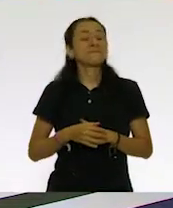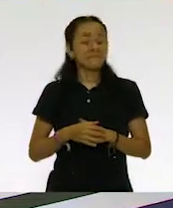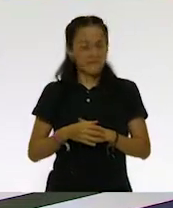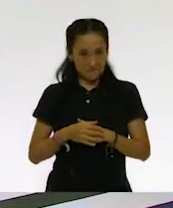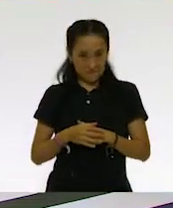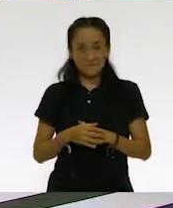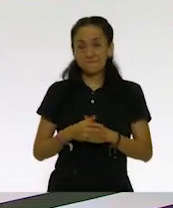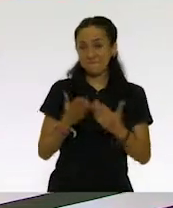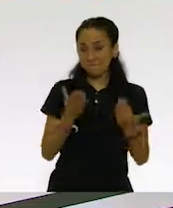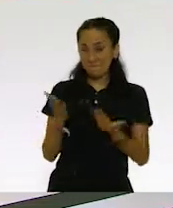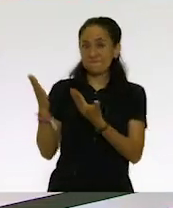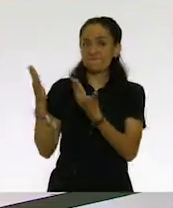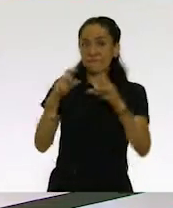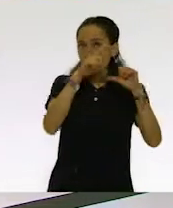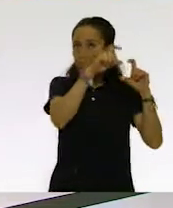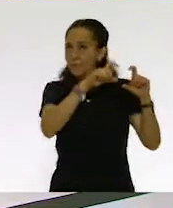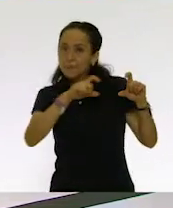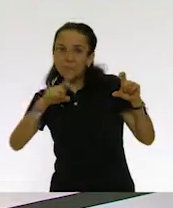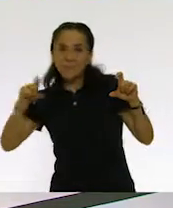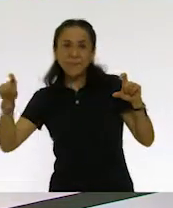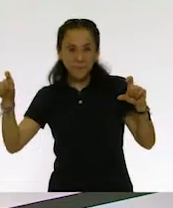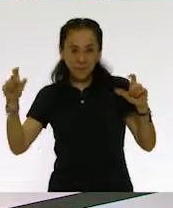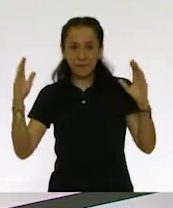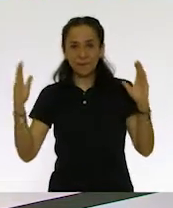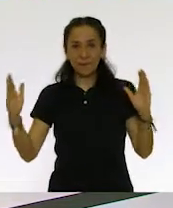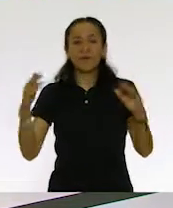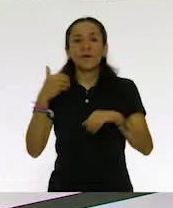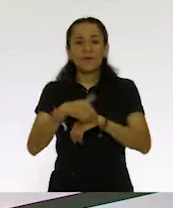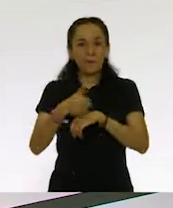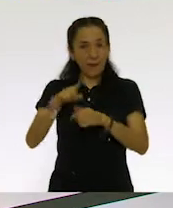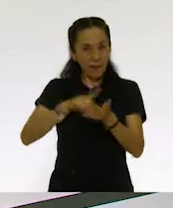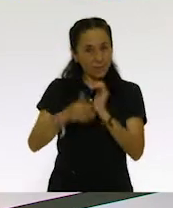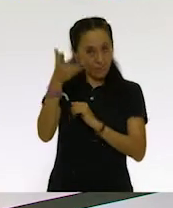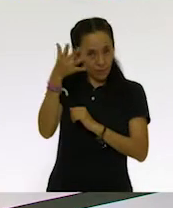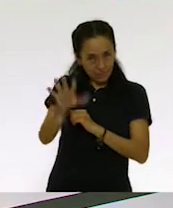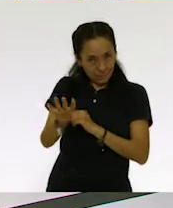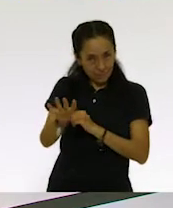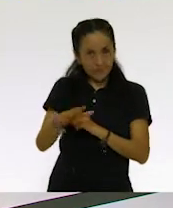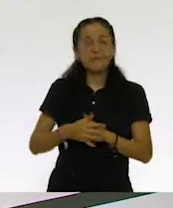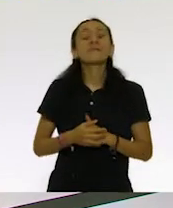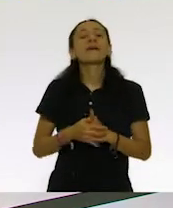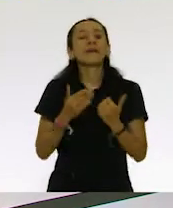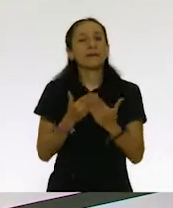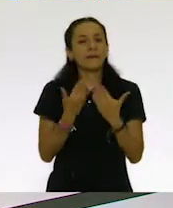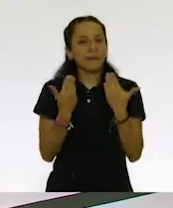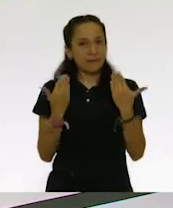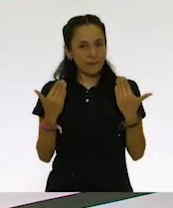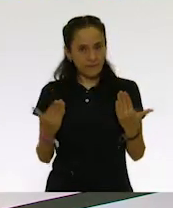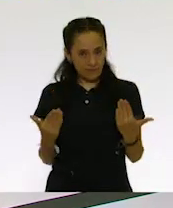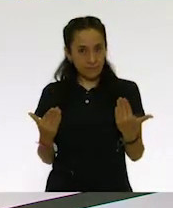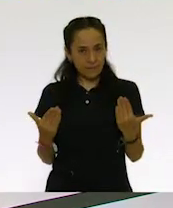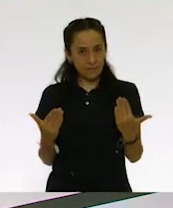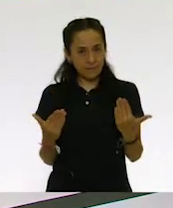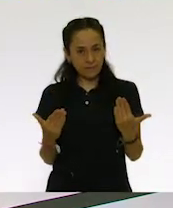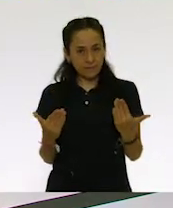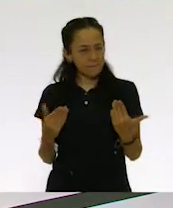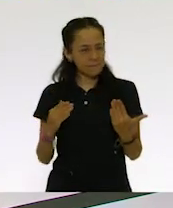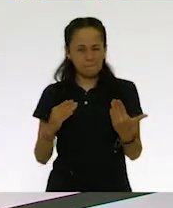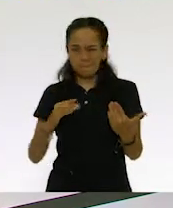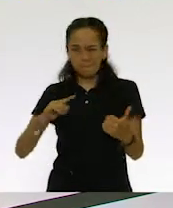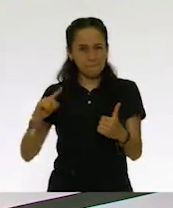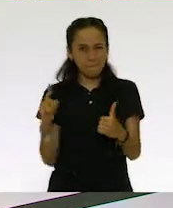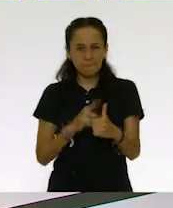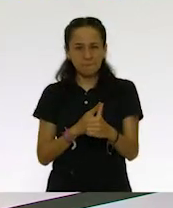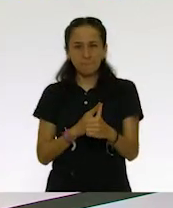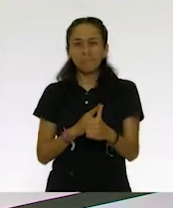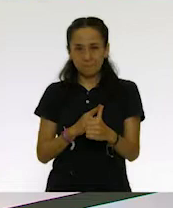tenemos ahí nuestra banda numérica con 10 números. Ahora, vamos a localizar primero el lugar en el que